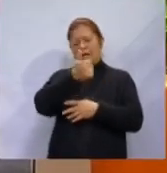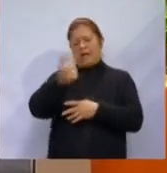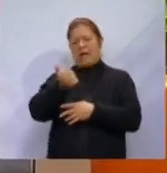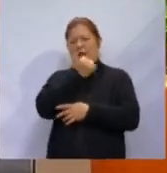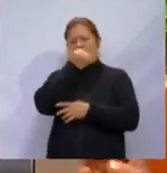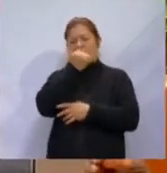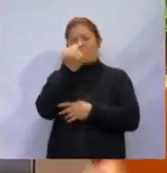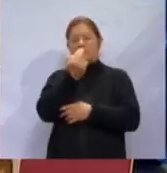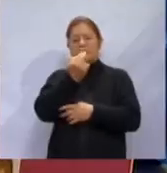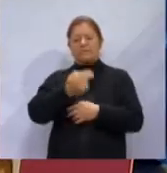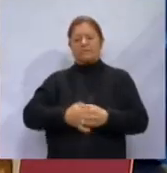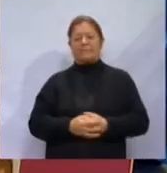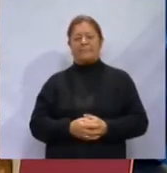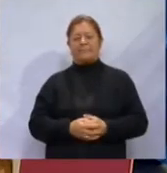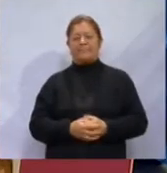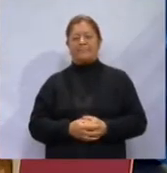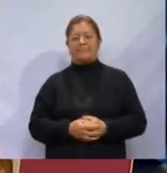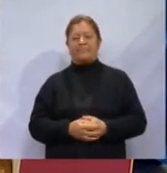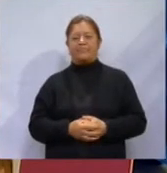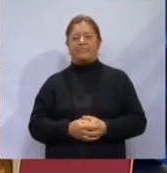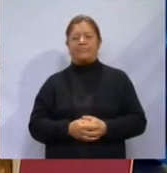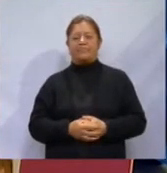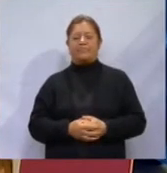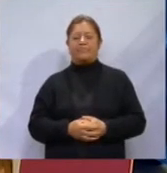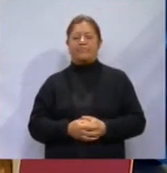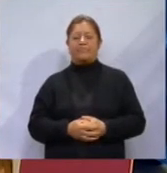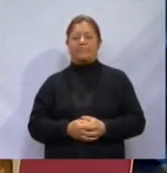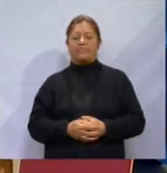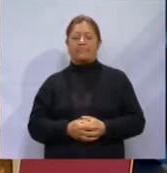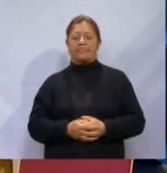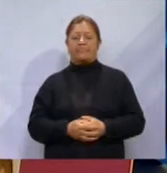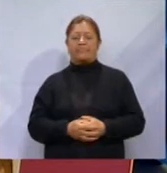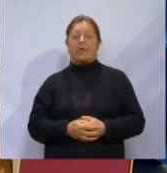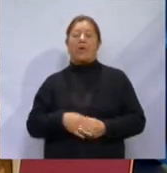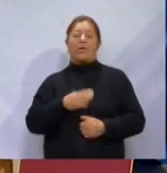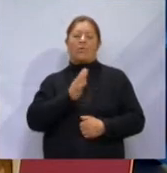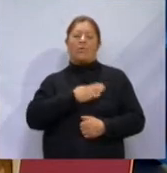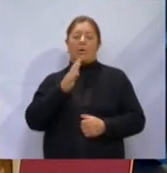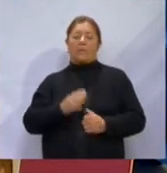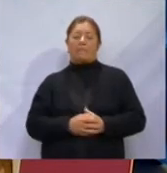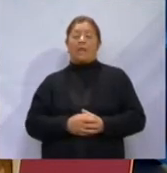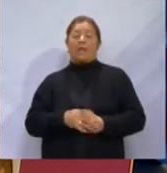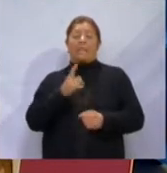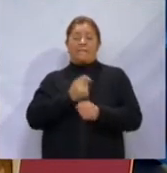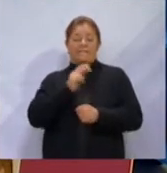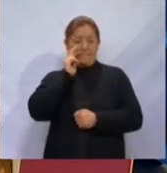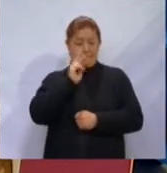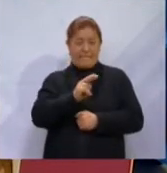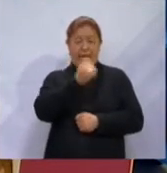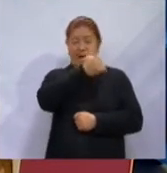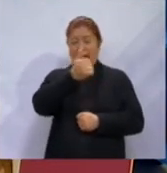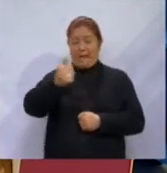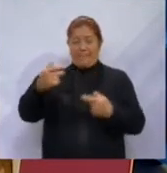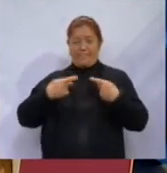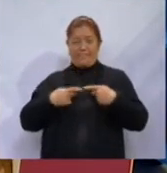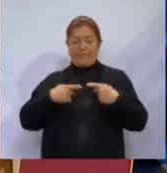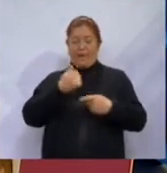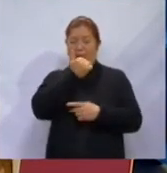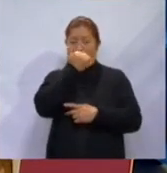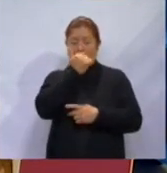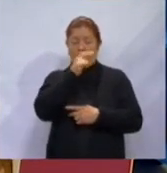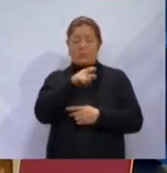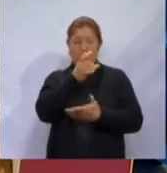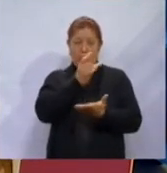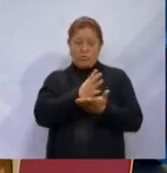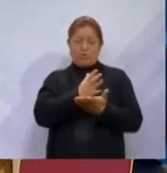necesita? Bueno, primero tenemos que ver que el alumno es un ser único e individual y